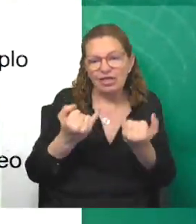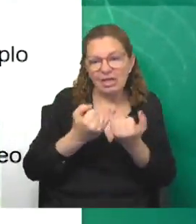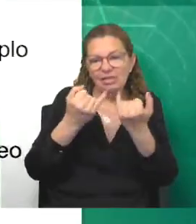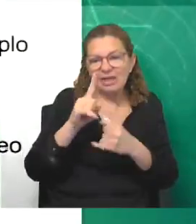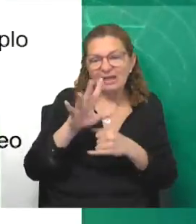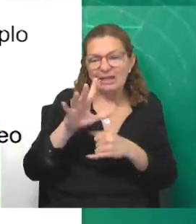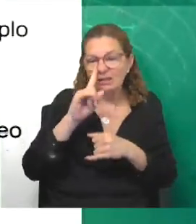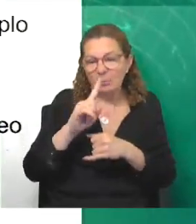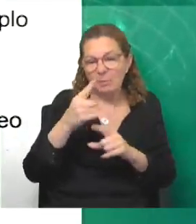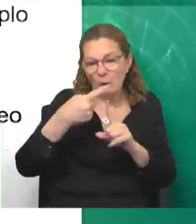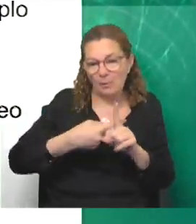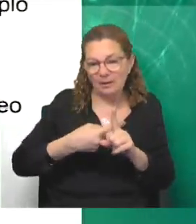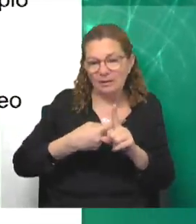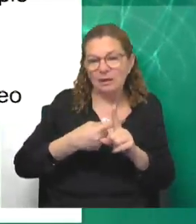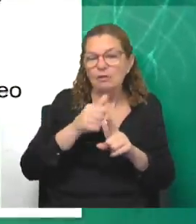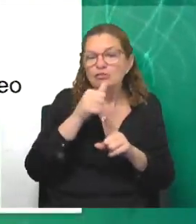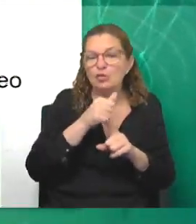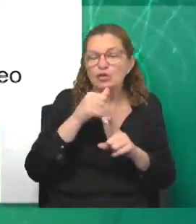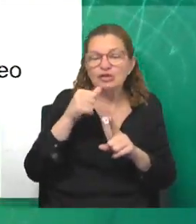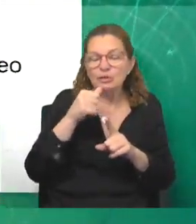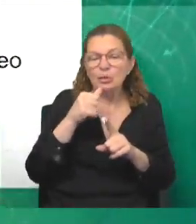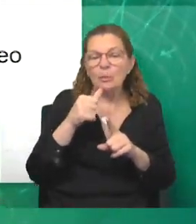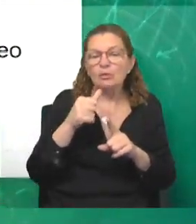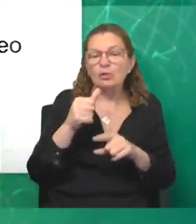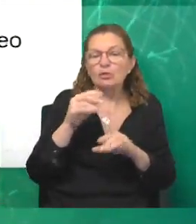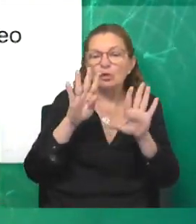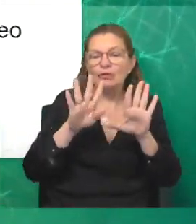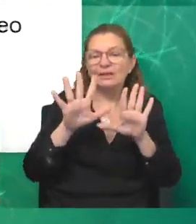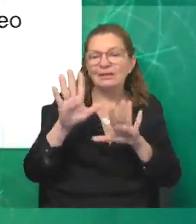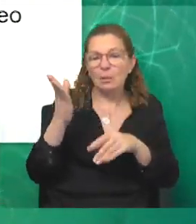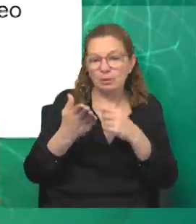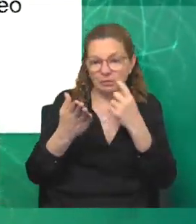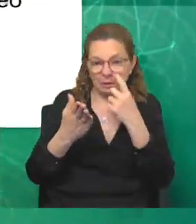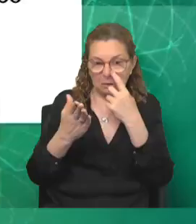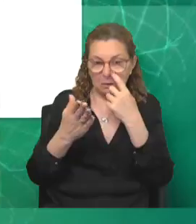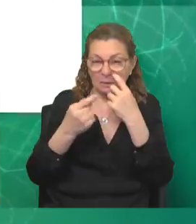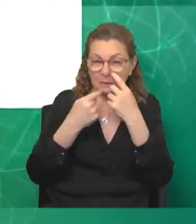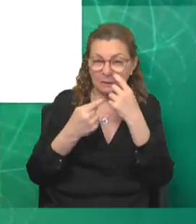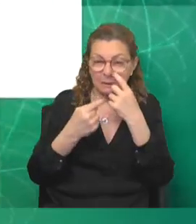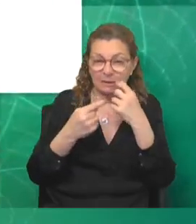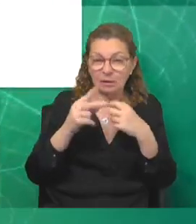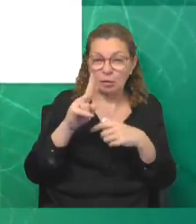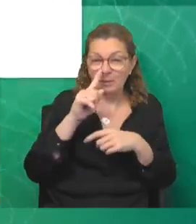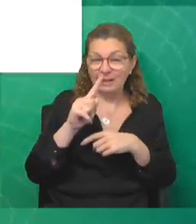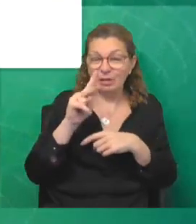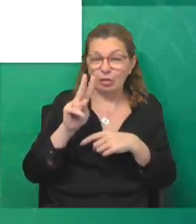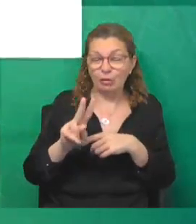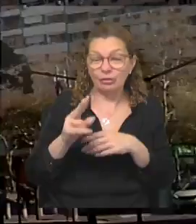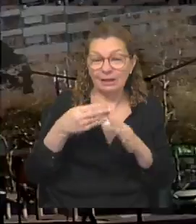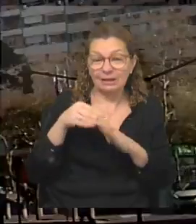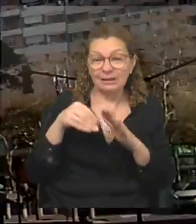15,000 por mes de las cuales se resuelven en promedio el 95 por agregando que desde 2012